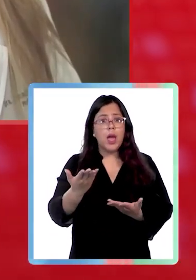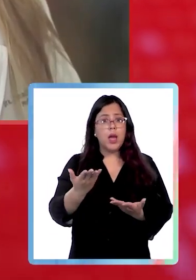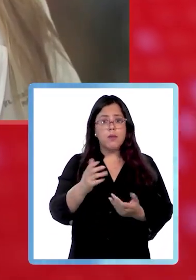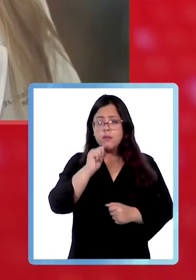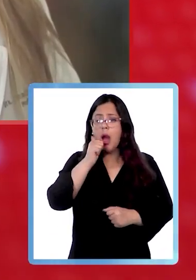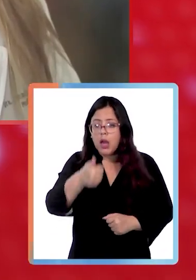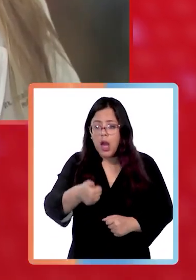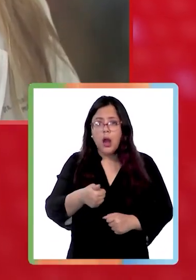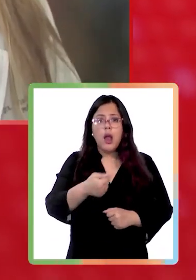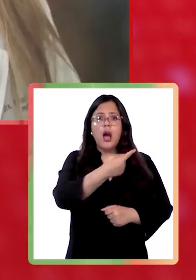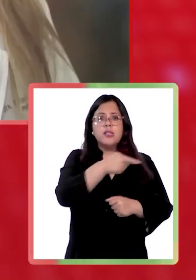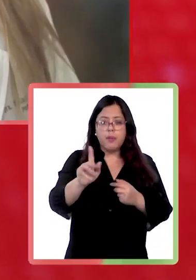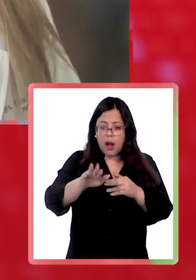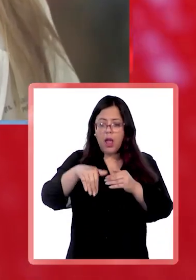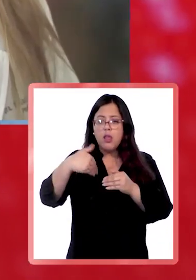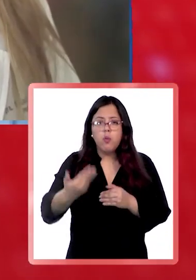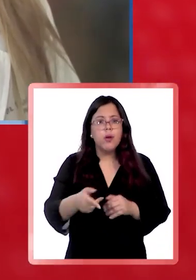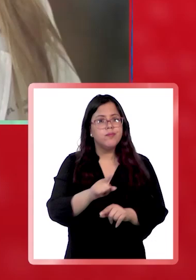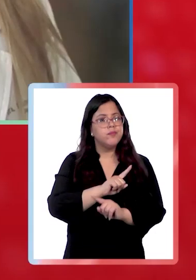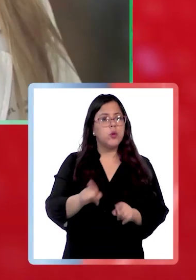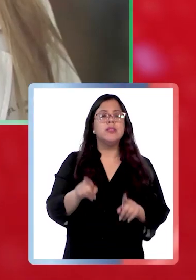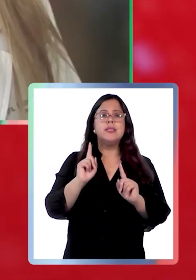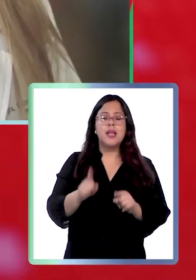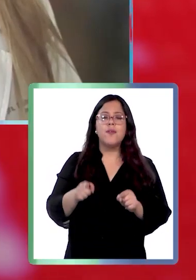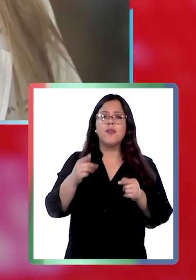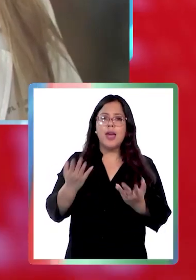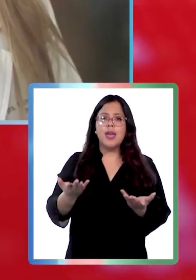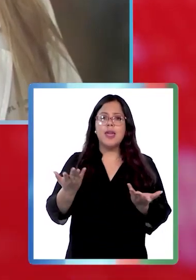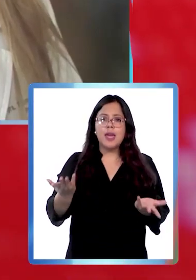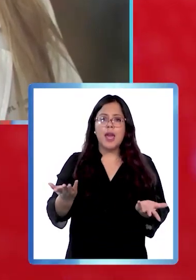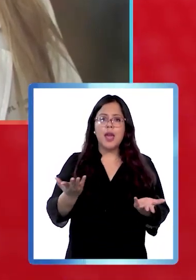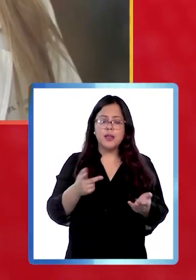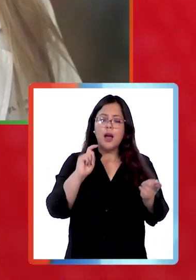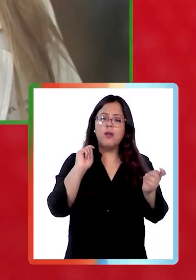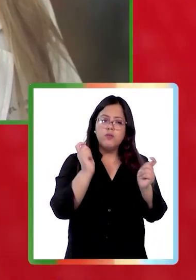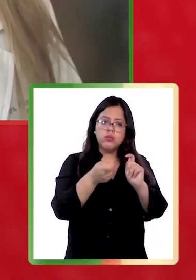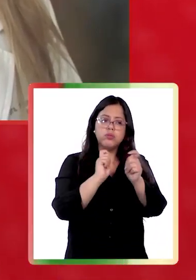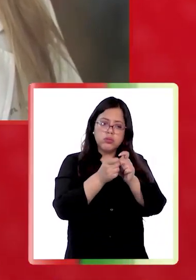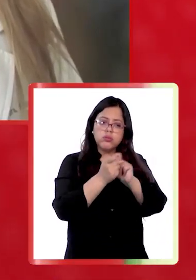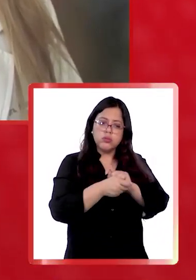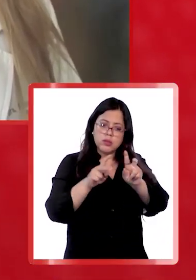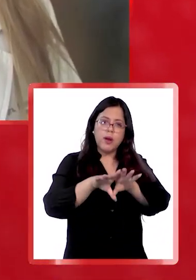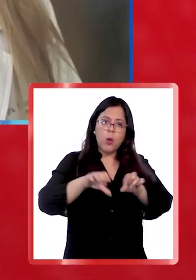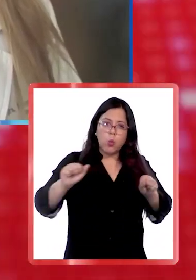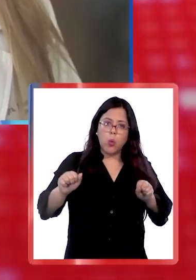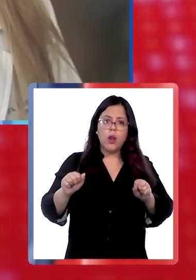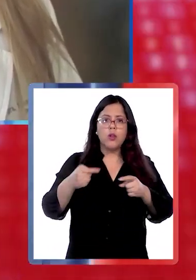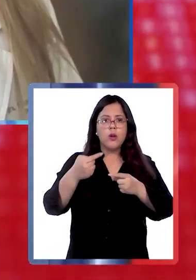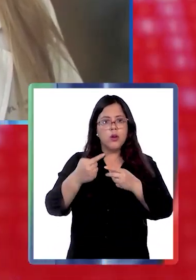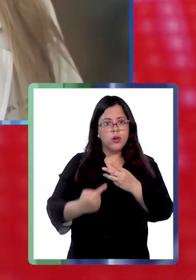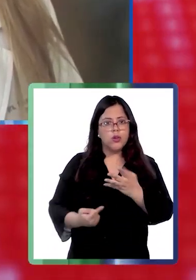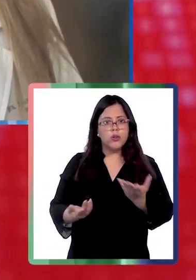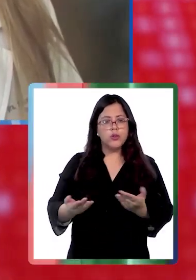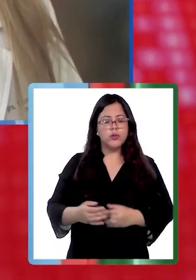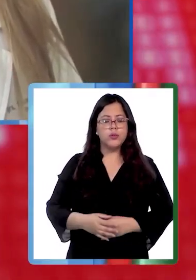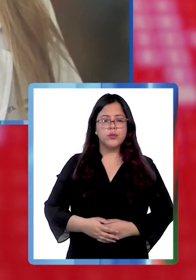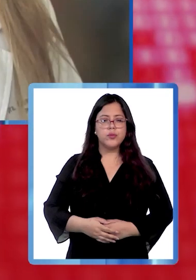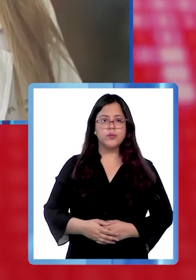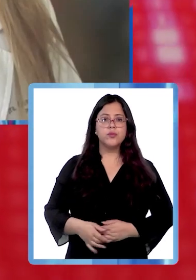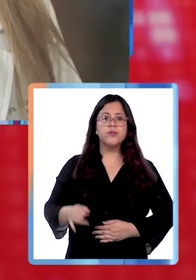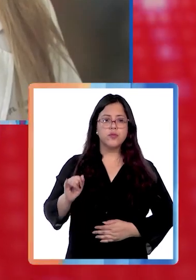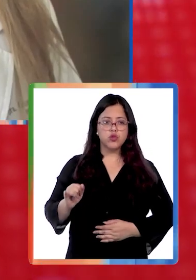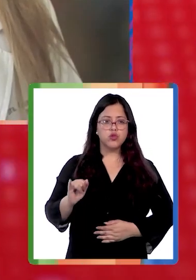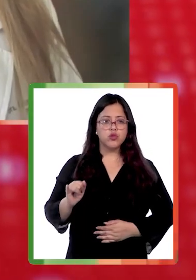más, en un día más o en una semana más. Hay que estar constantemente renovando el consentir respecto a estos actos,